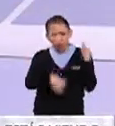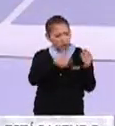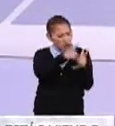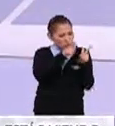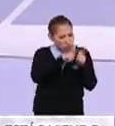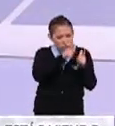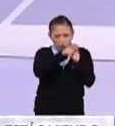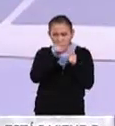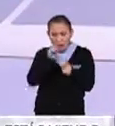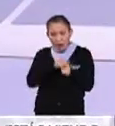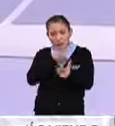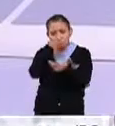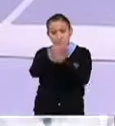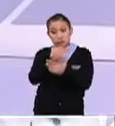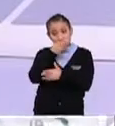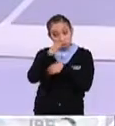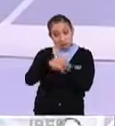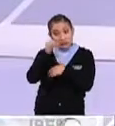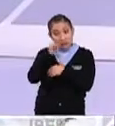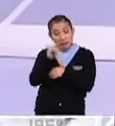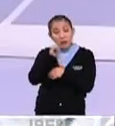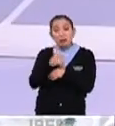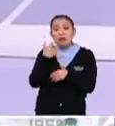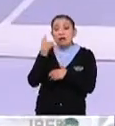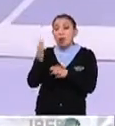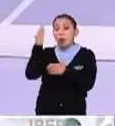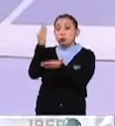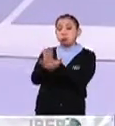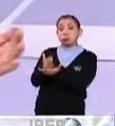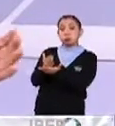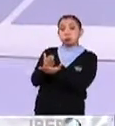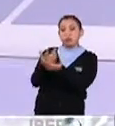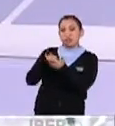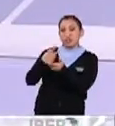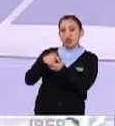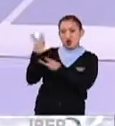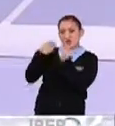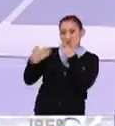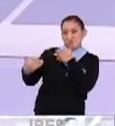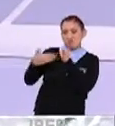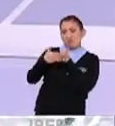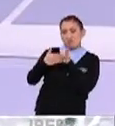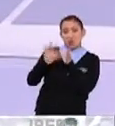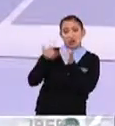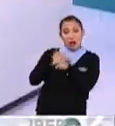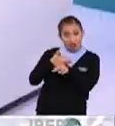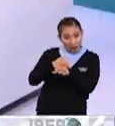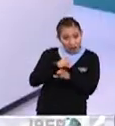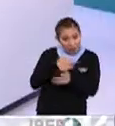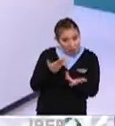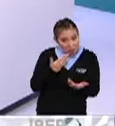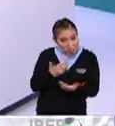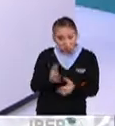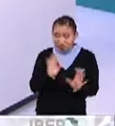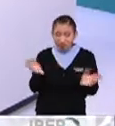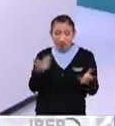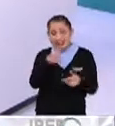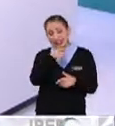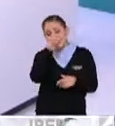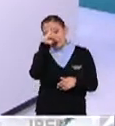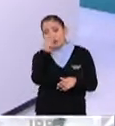cuerpos policiales que están amenazando, siempre tratando de contener a los migrantes, bueno, pues no resuelve nada, al contrario,